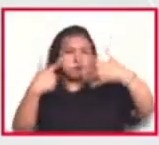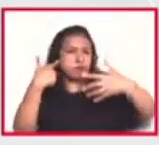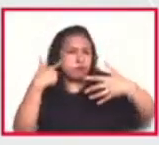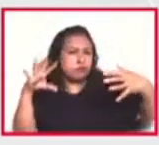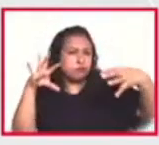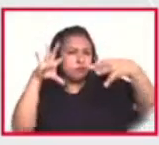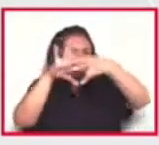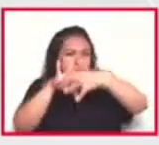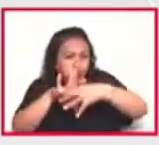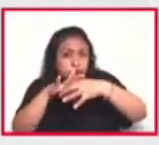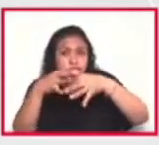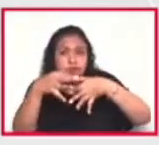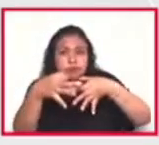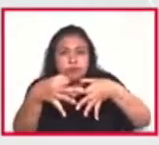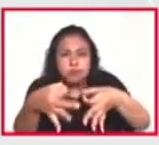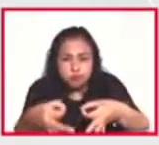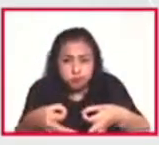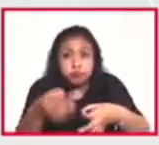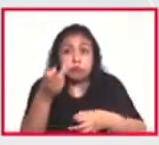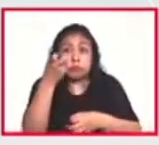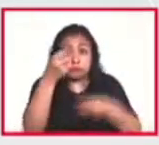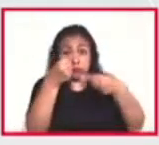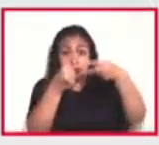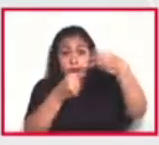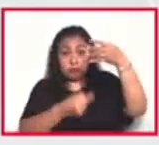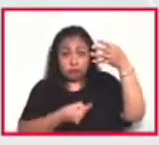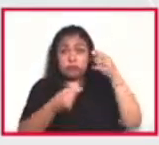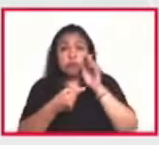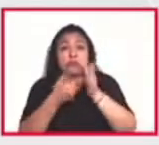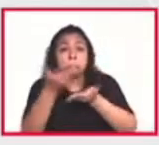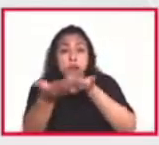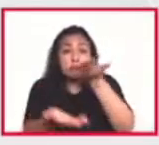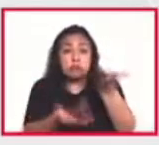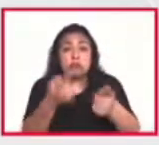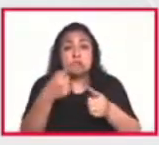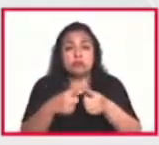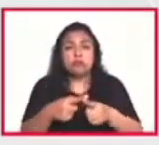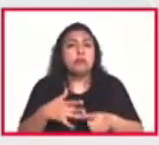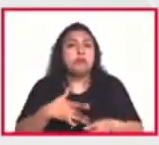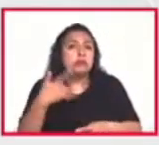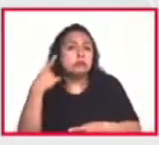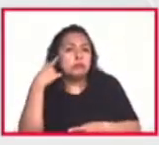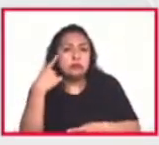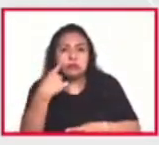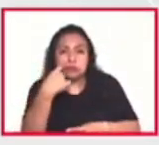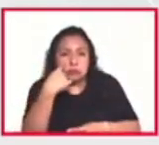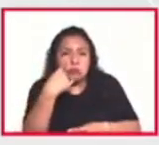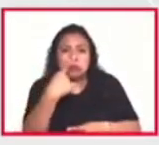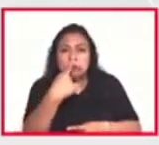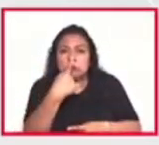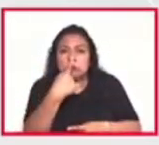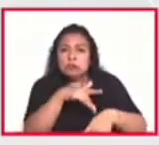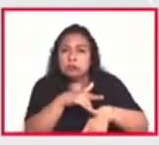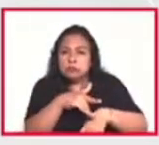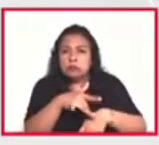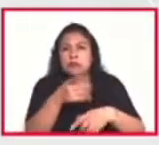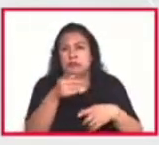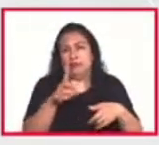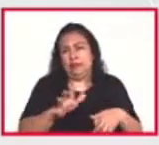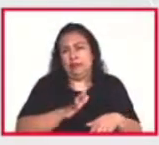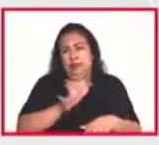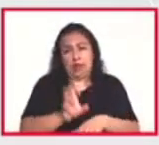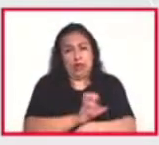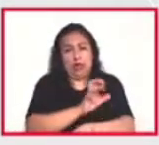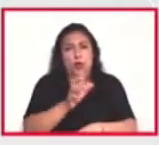envolvente. Todos estos elementos puestos al servicio de los sentidos. Se trata de una experiencia multimedia fuera de lo